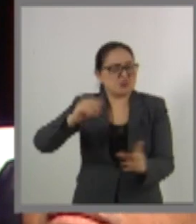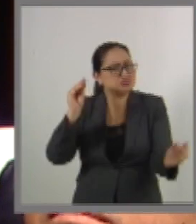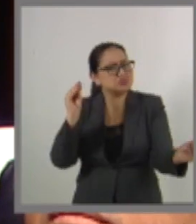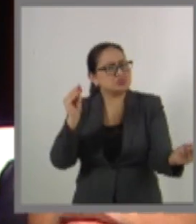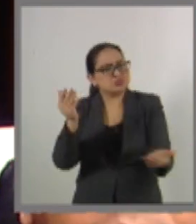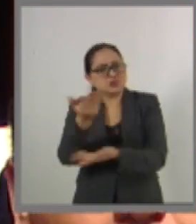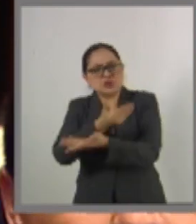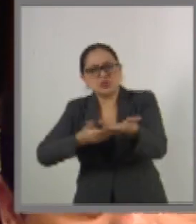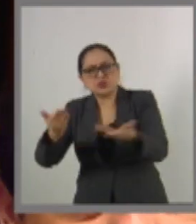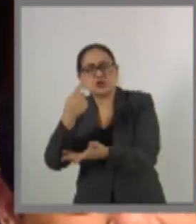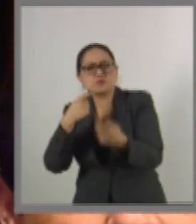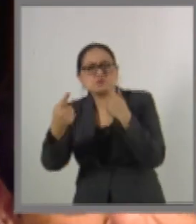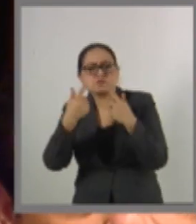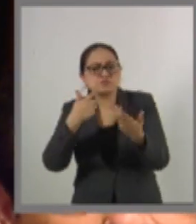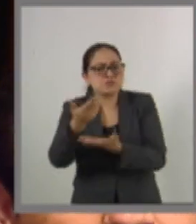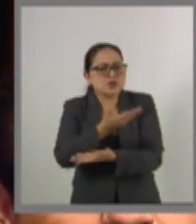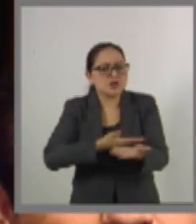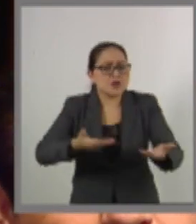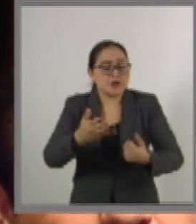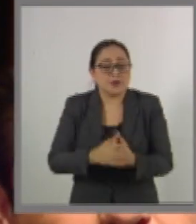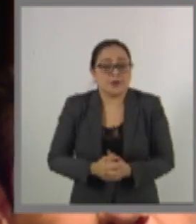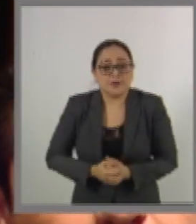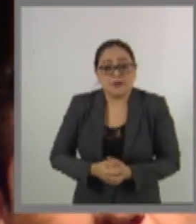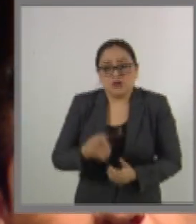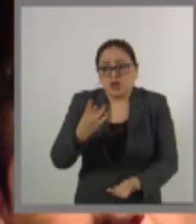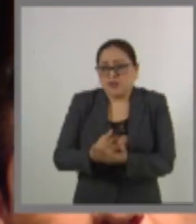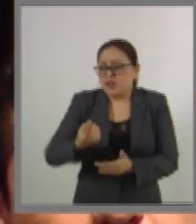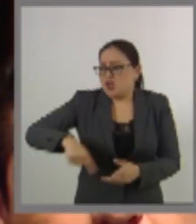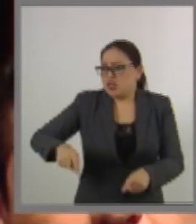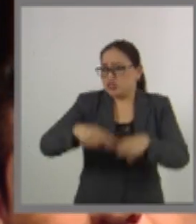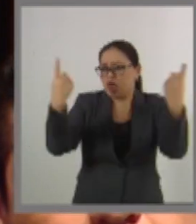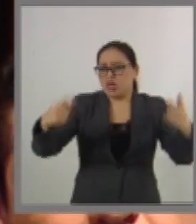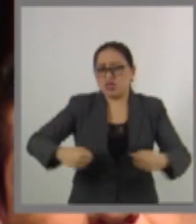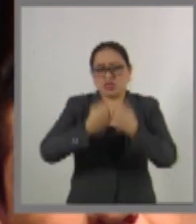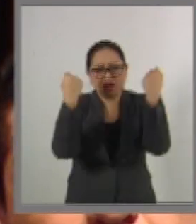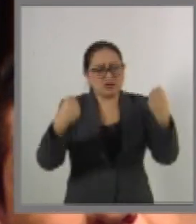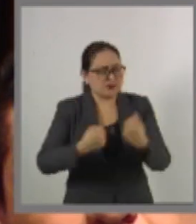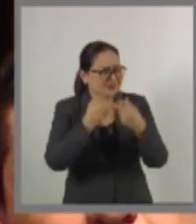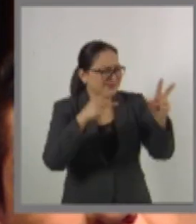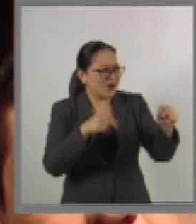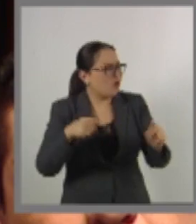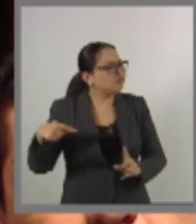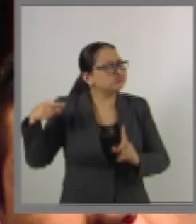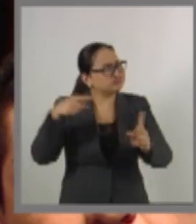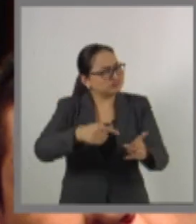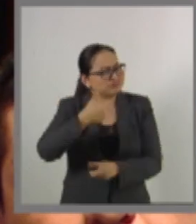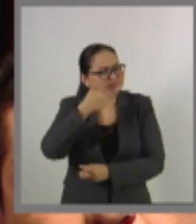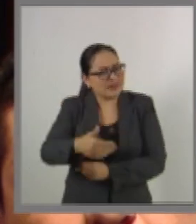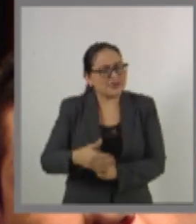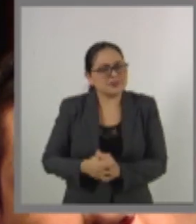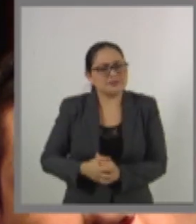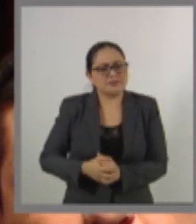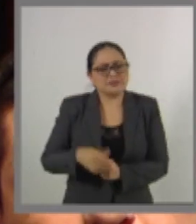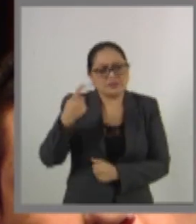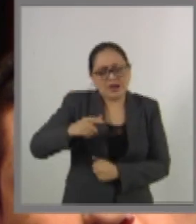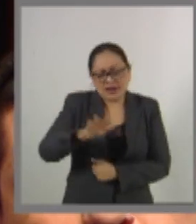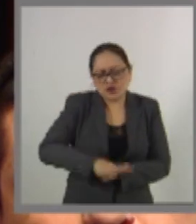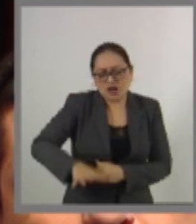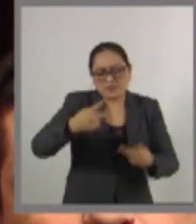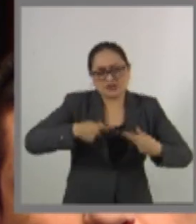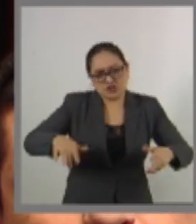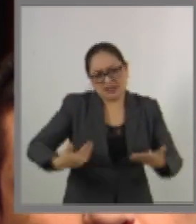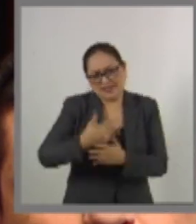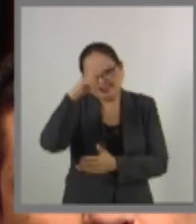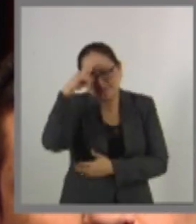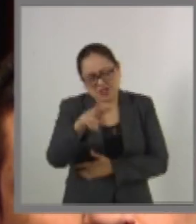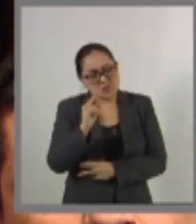estar precisamente en ese estrés de la distensión. Y mucho bien le hace a México y a los